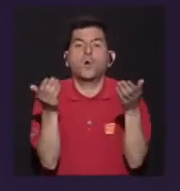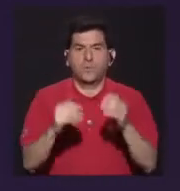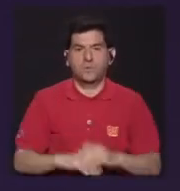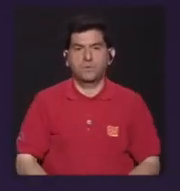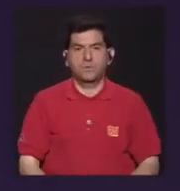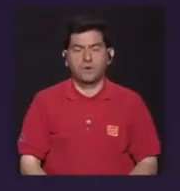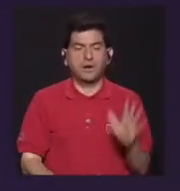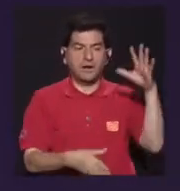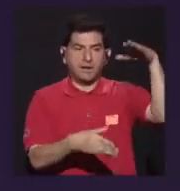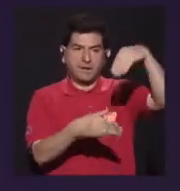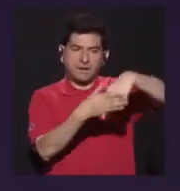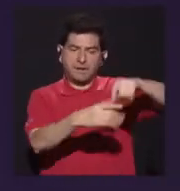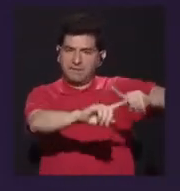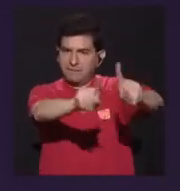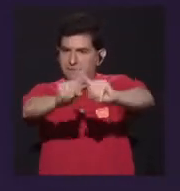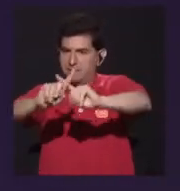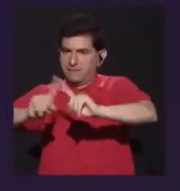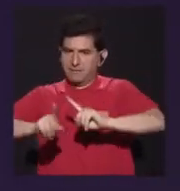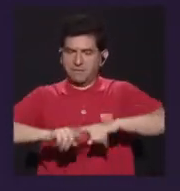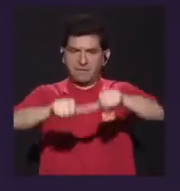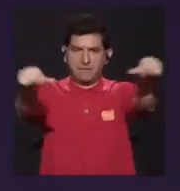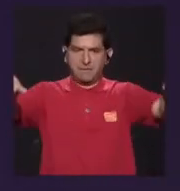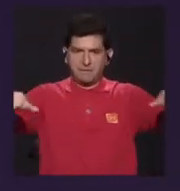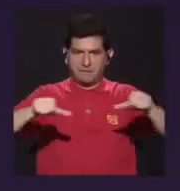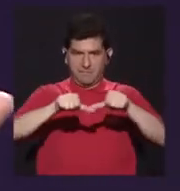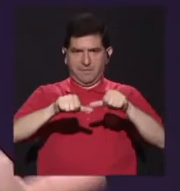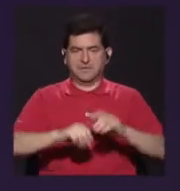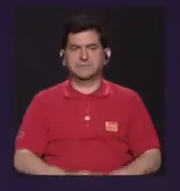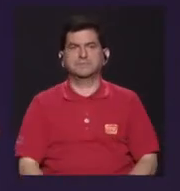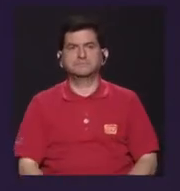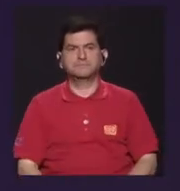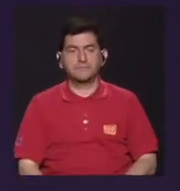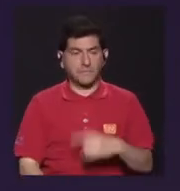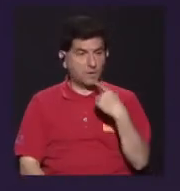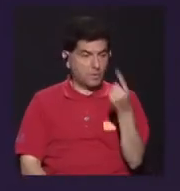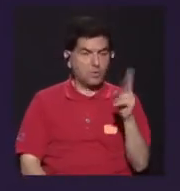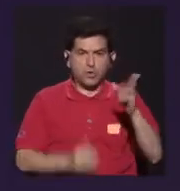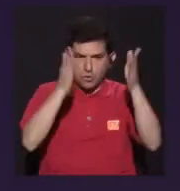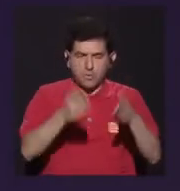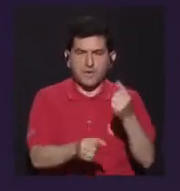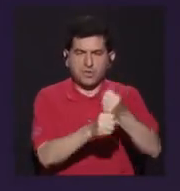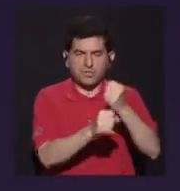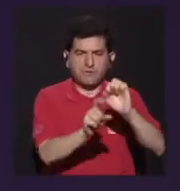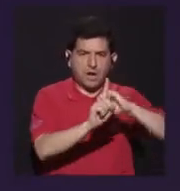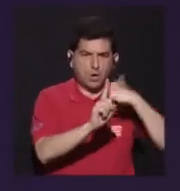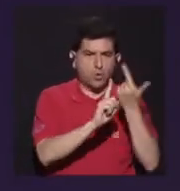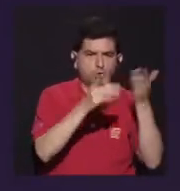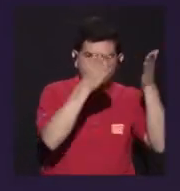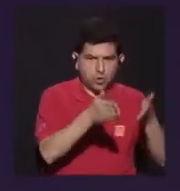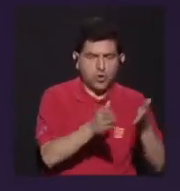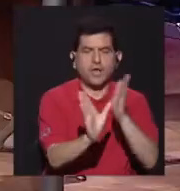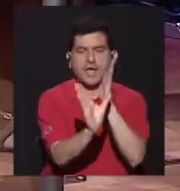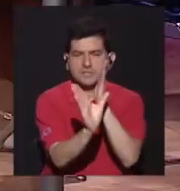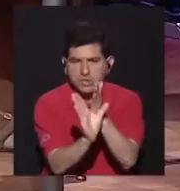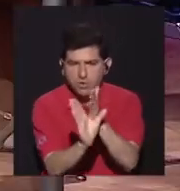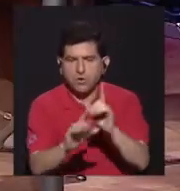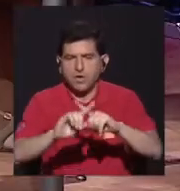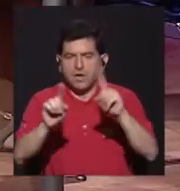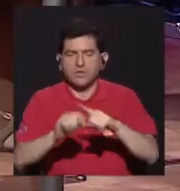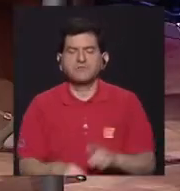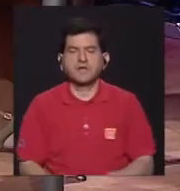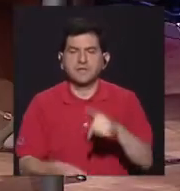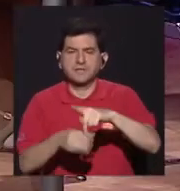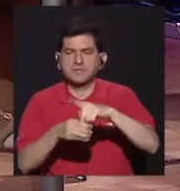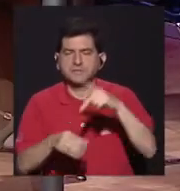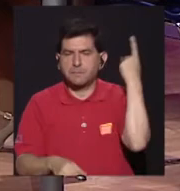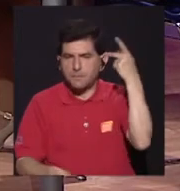aquí involucraríamos a muchas otras áreas, tanto como el compañero que trabaja de la sociología, psicología o otros agentes políticos,